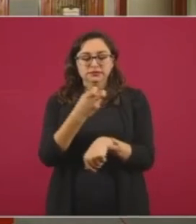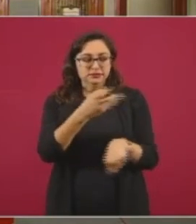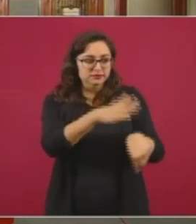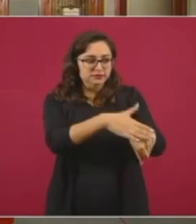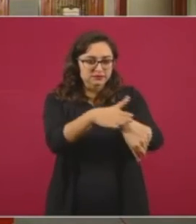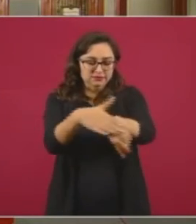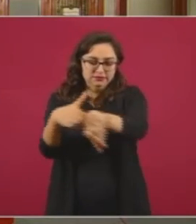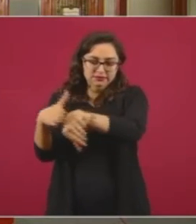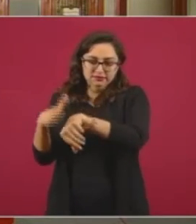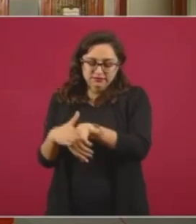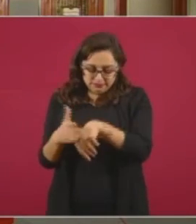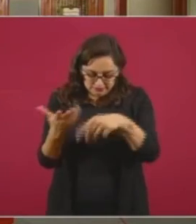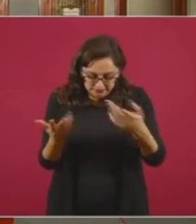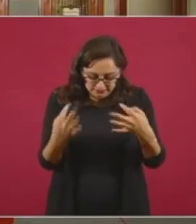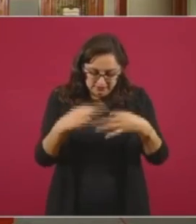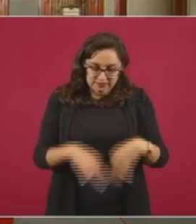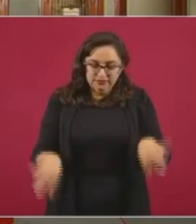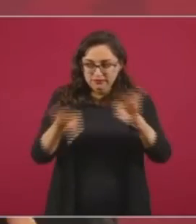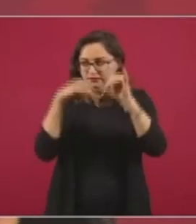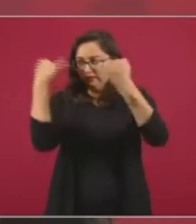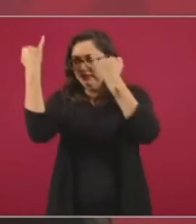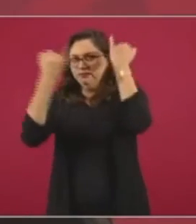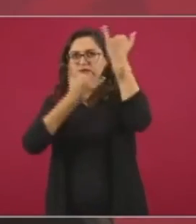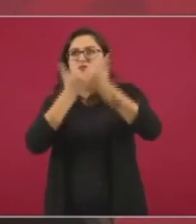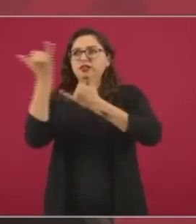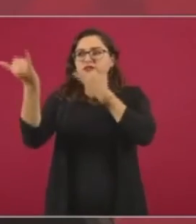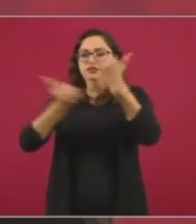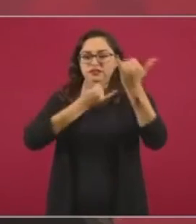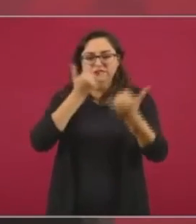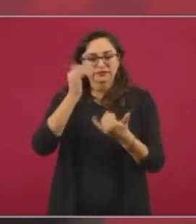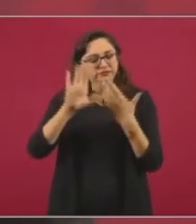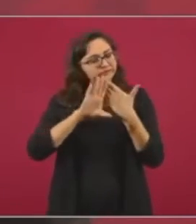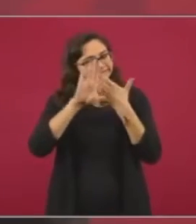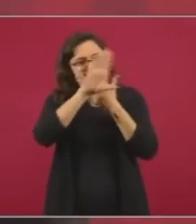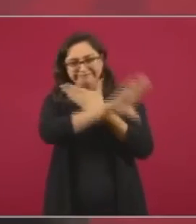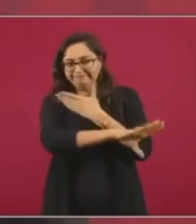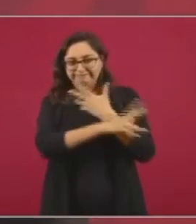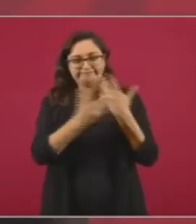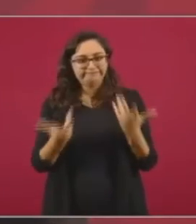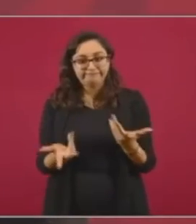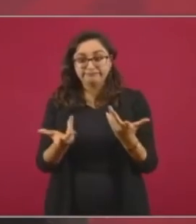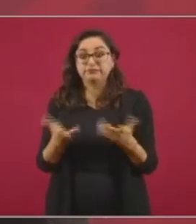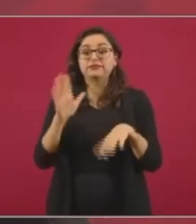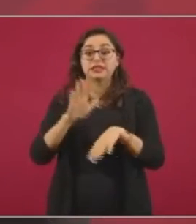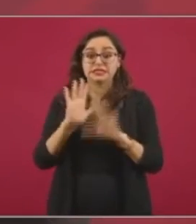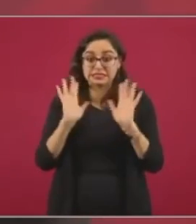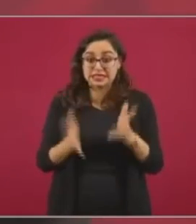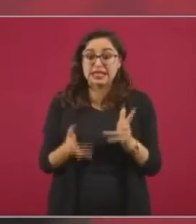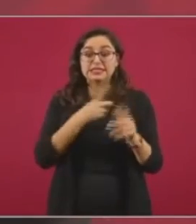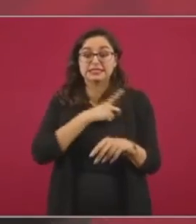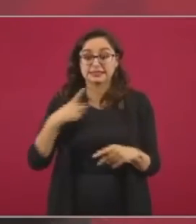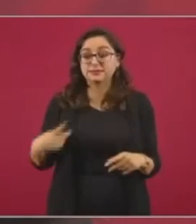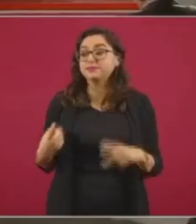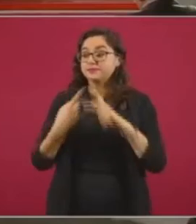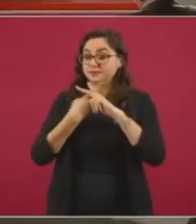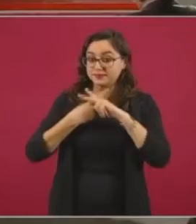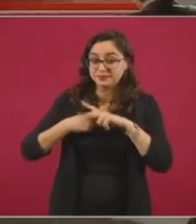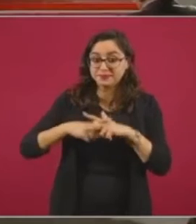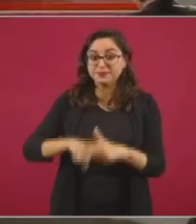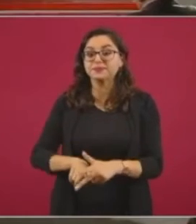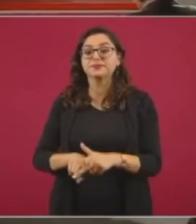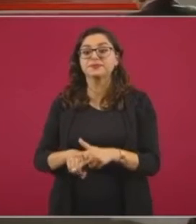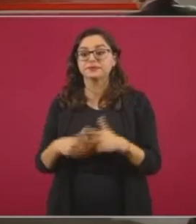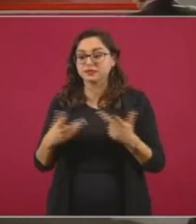para dejar el estigma, dejar la discriminación atrás y poder empezar a generar un pilar de